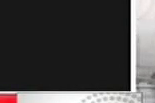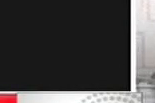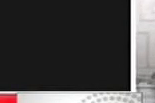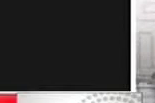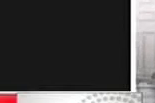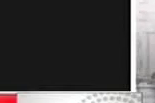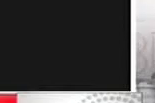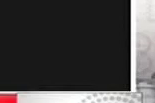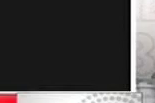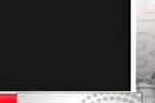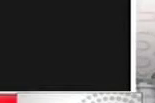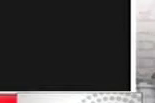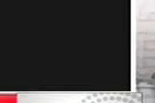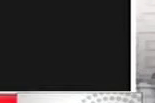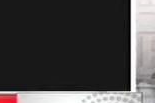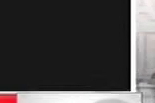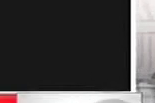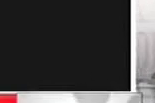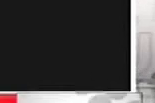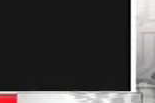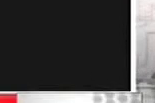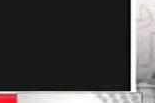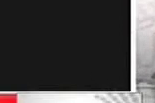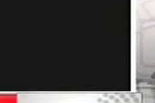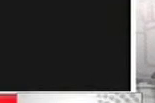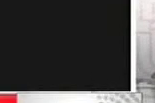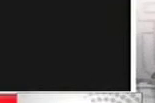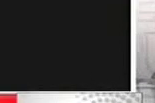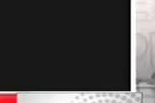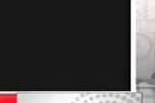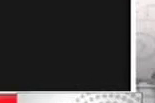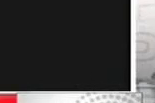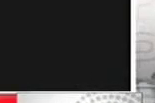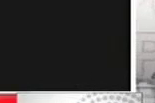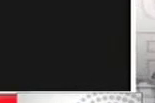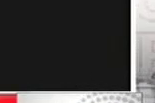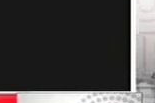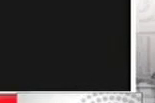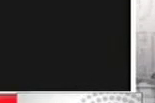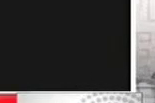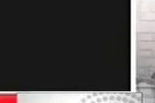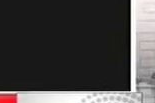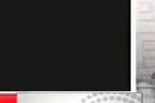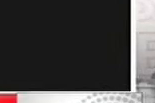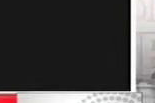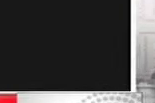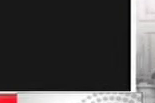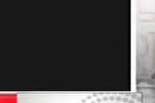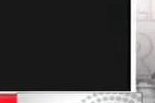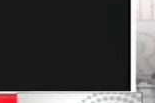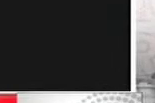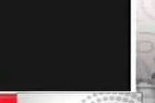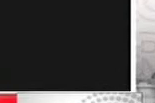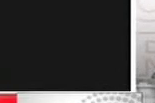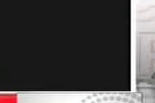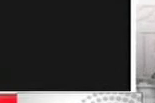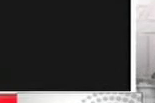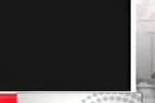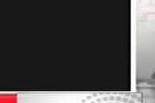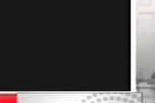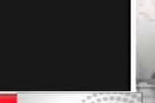de unidad ejecutora y como unidad ejecutora hemos tenido una gran cartera de obras que han